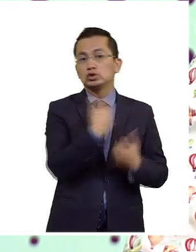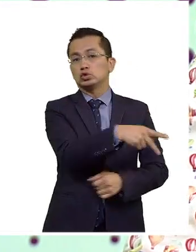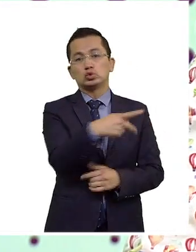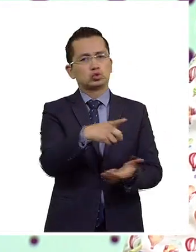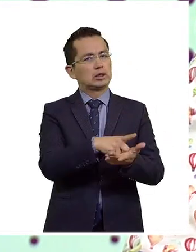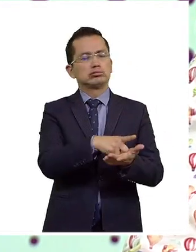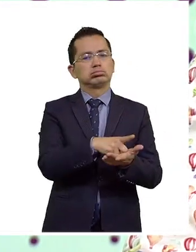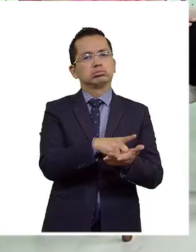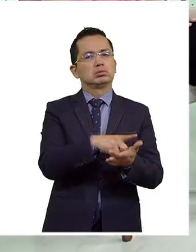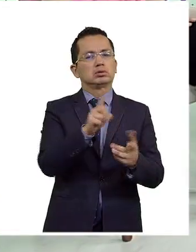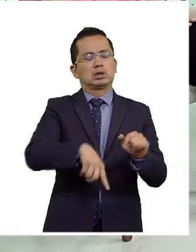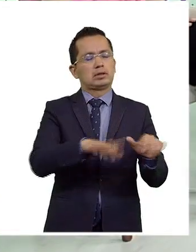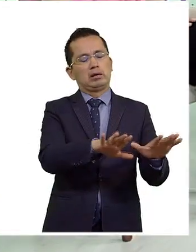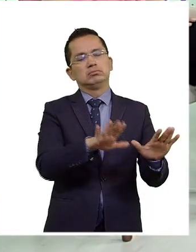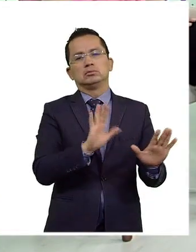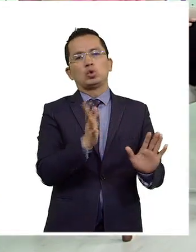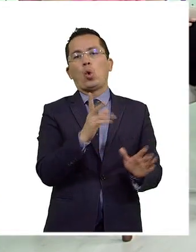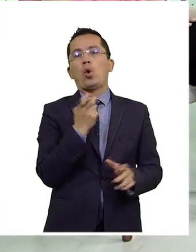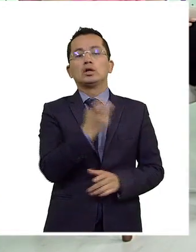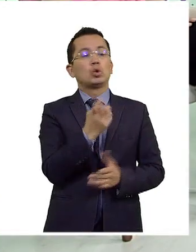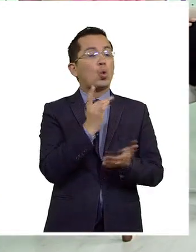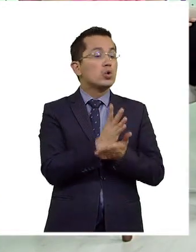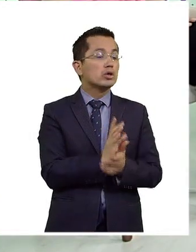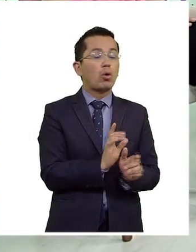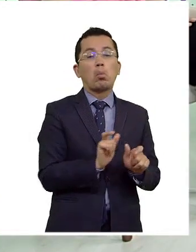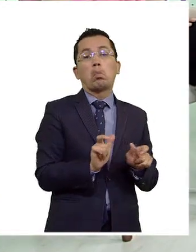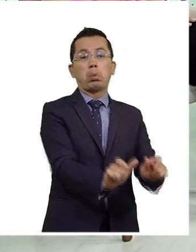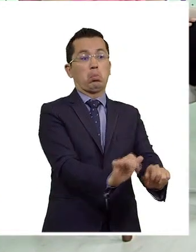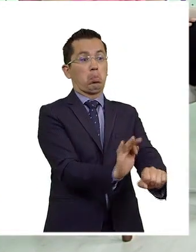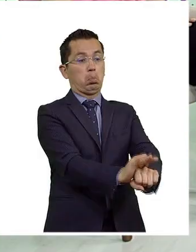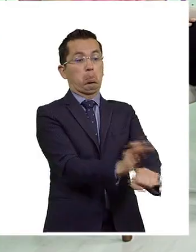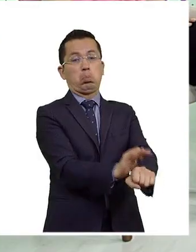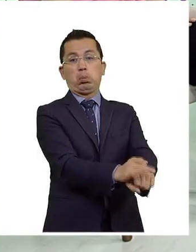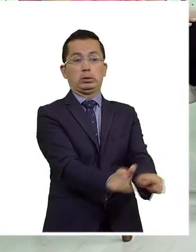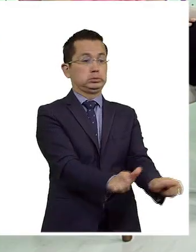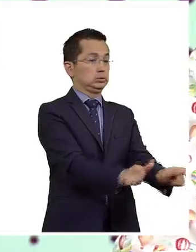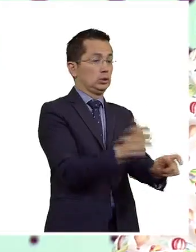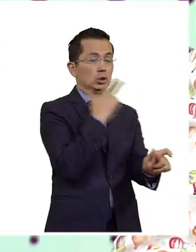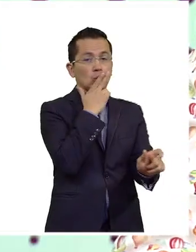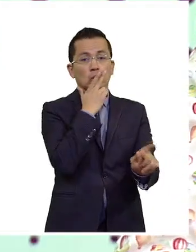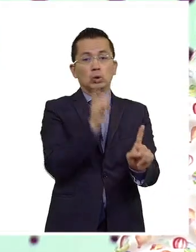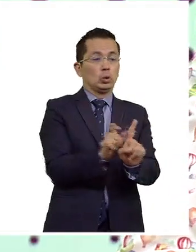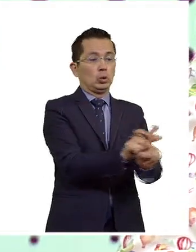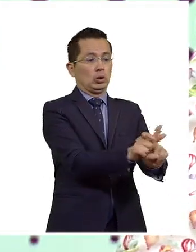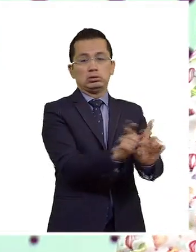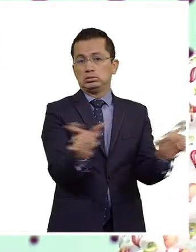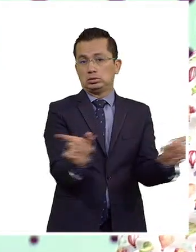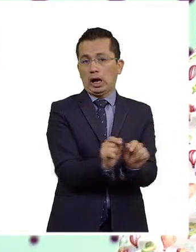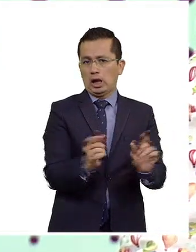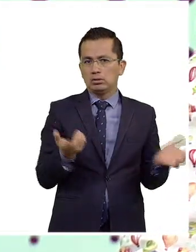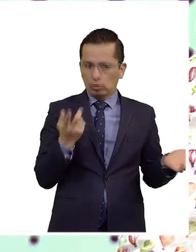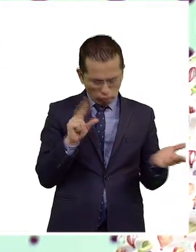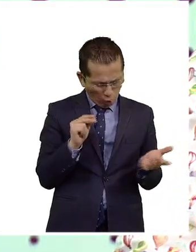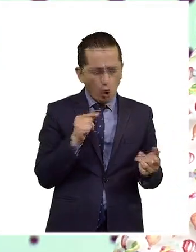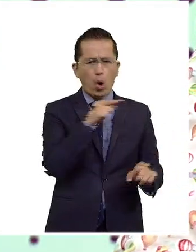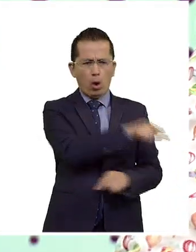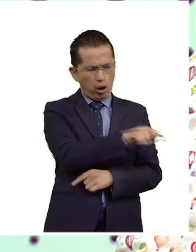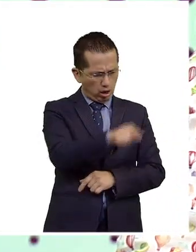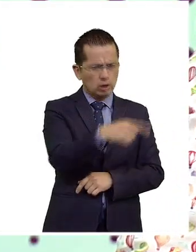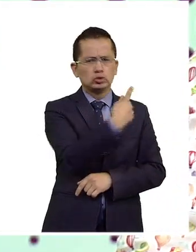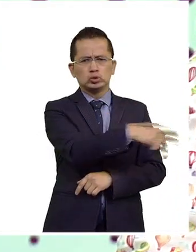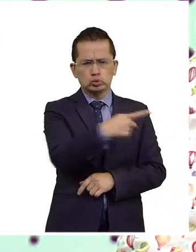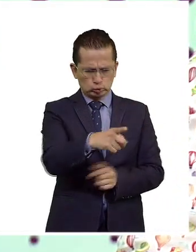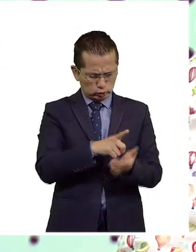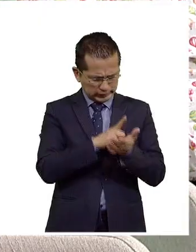que más bien son objetos de protección y no personas que cuentan con derechos que pueden ejercer. Absolutos. Y esto también